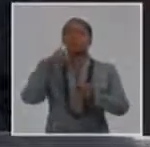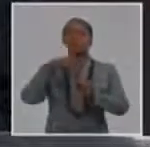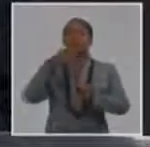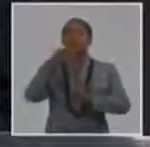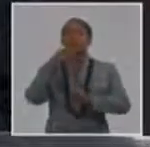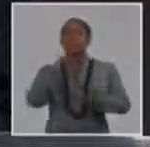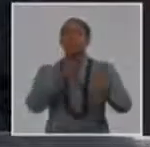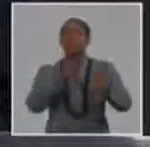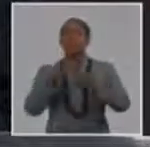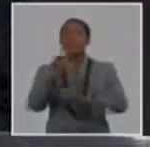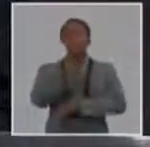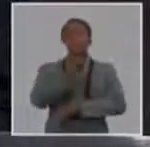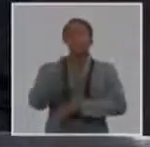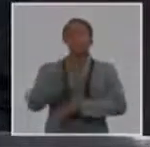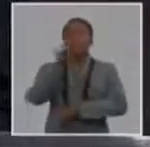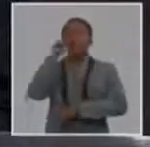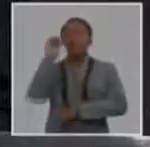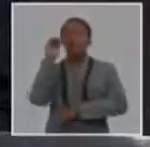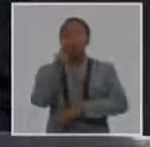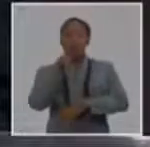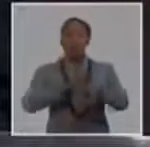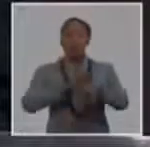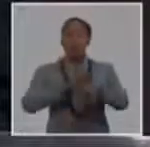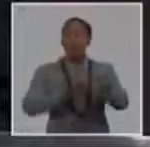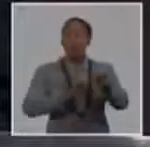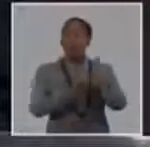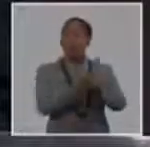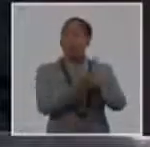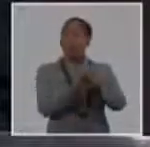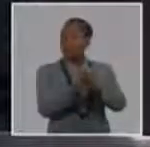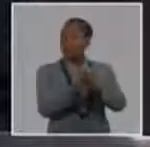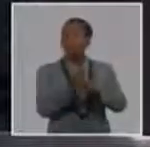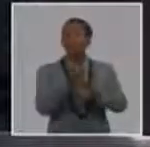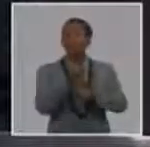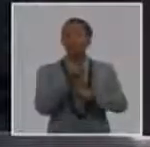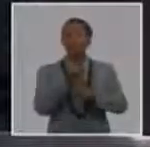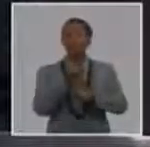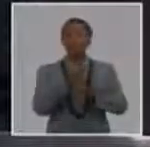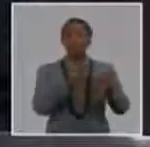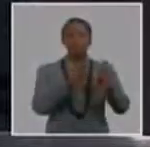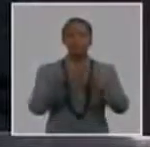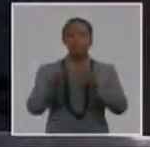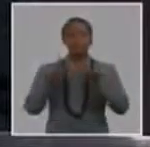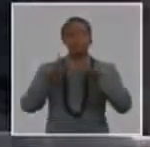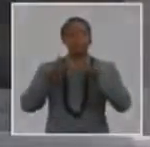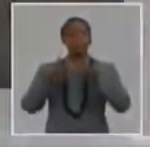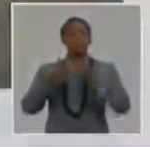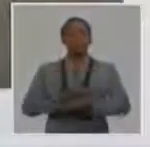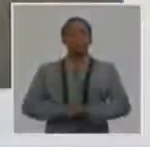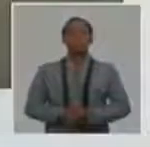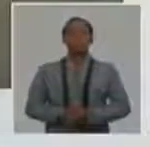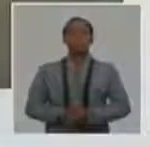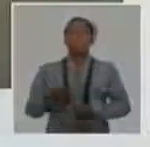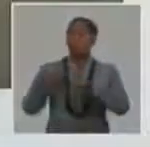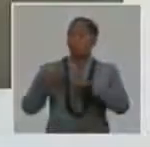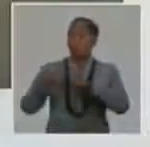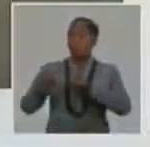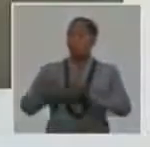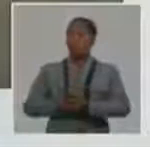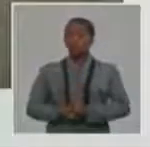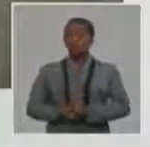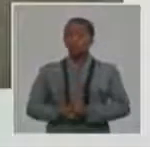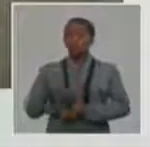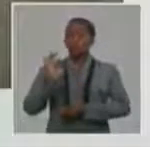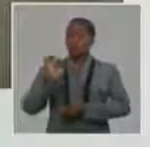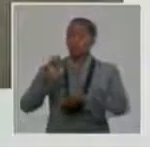en Cuba. Otro de los ejemplos es la empresa Lucam en Shandong, otra provincia china, que tiene varios